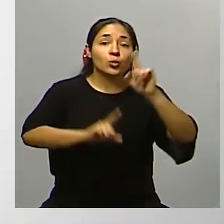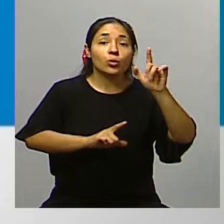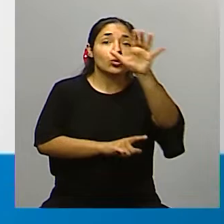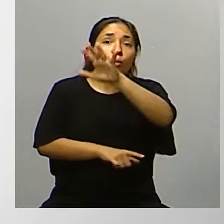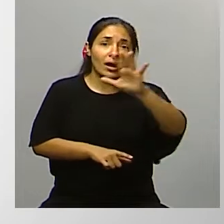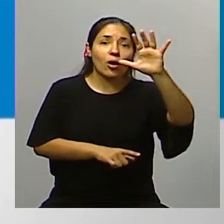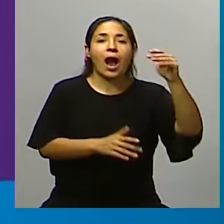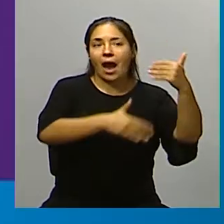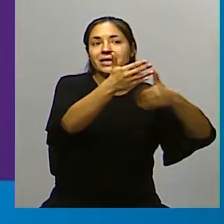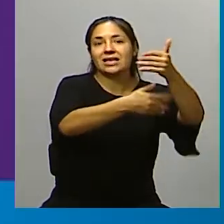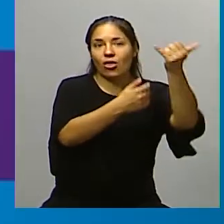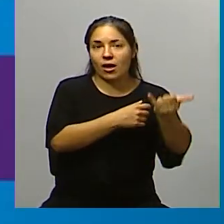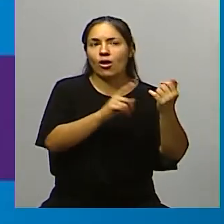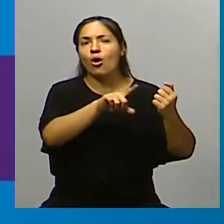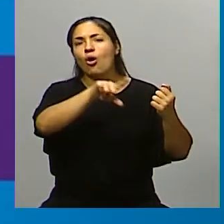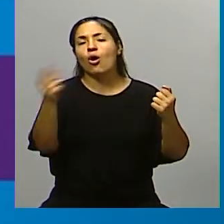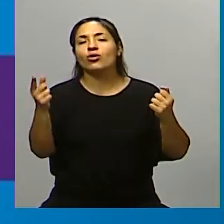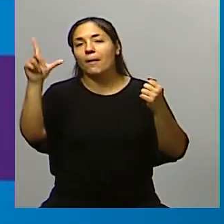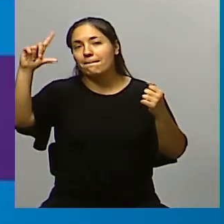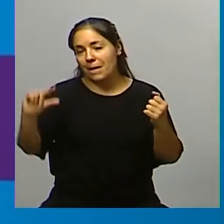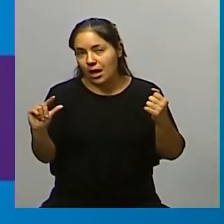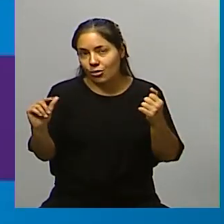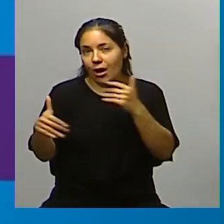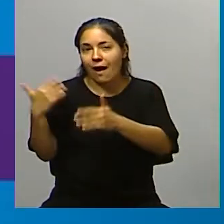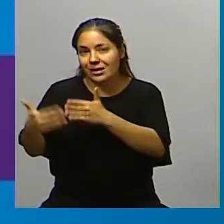y en otros lados menos avanzados, ¿no? La verdad es que nuestro país